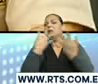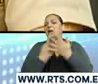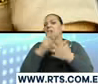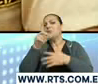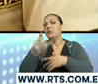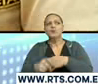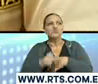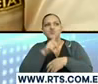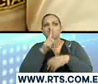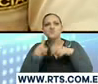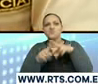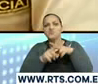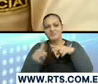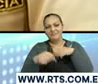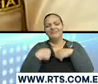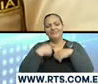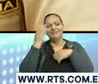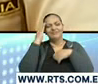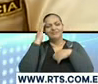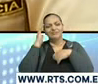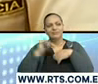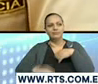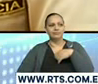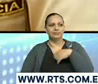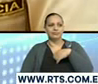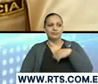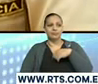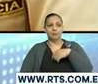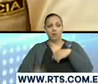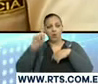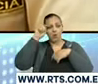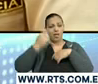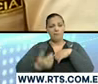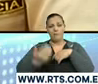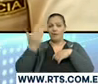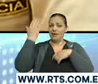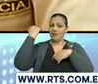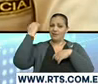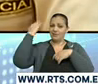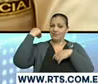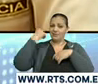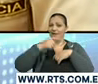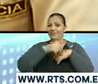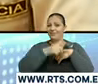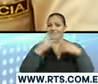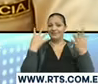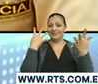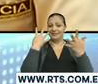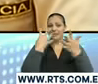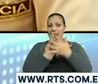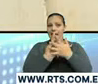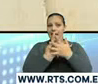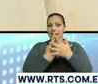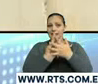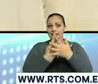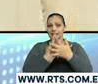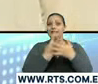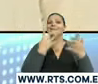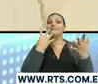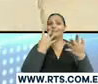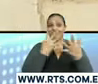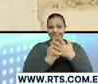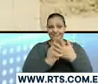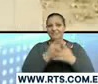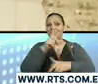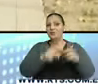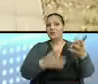años, la fuga de los 18 de la cárcel de La Roca. De La Roca. A todos los recapturaron, claro, así en cuestión es. De meses. Es que escaparon así como locos, se